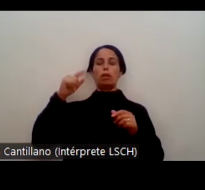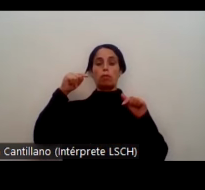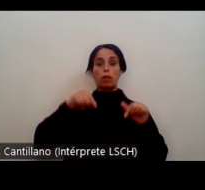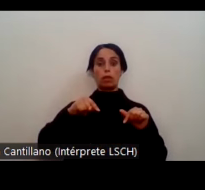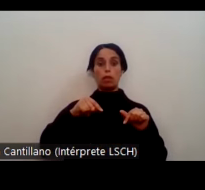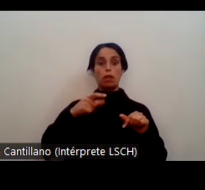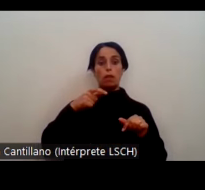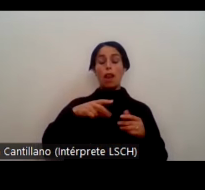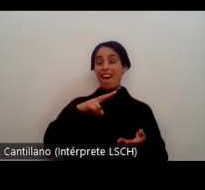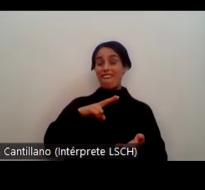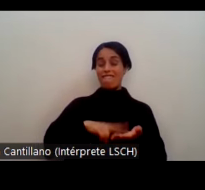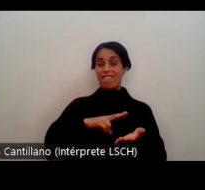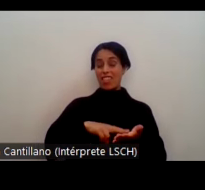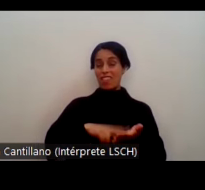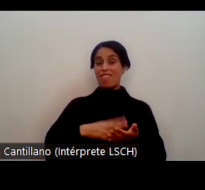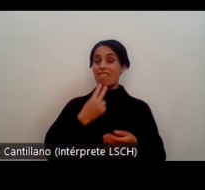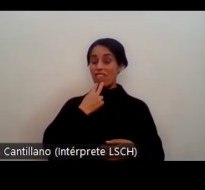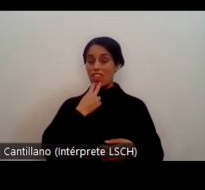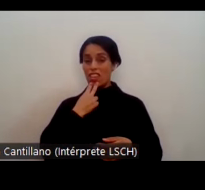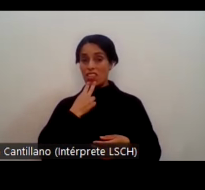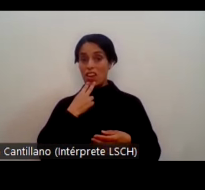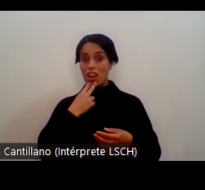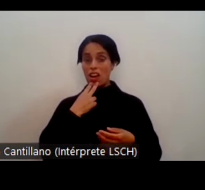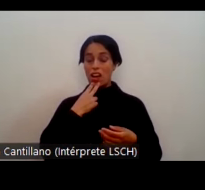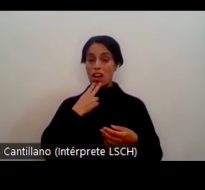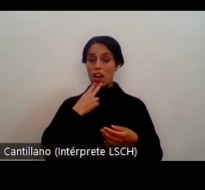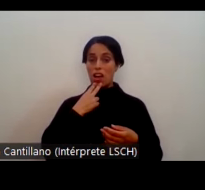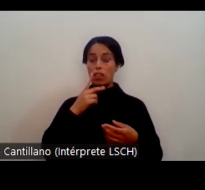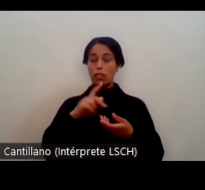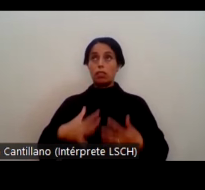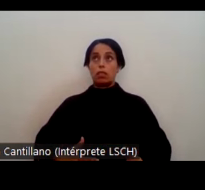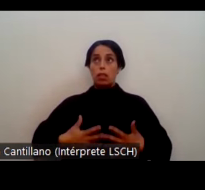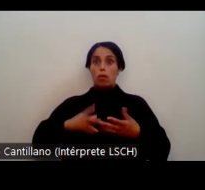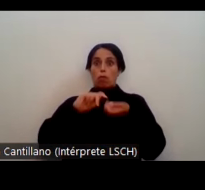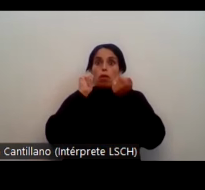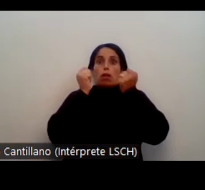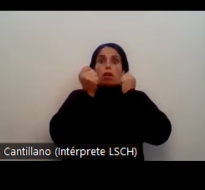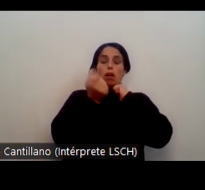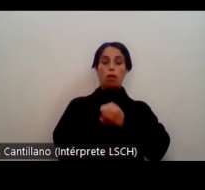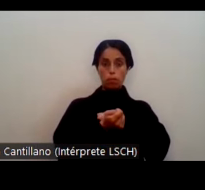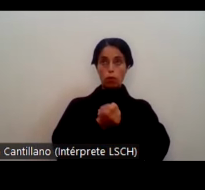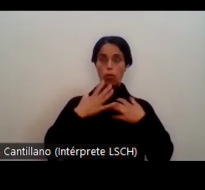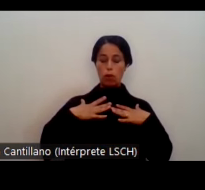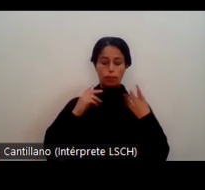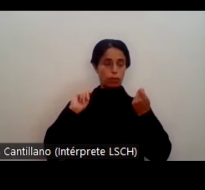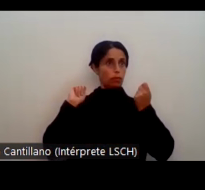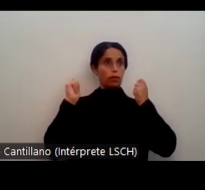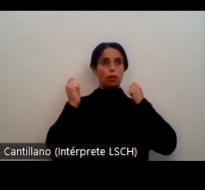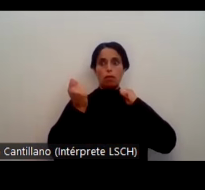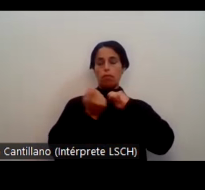de la realidad cotidiana y sentir su transformación, vivir, experimentar la